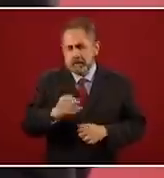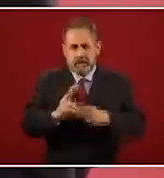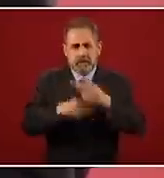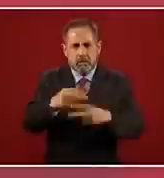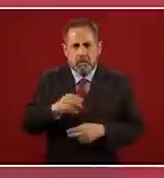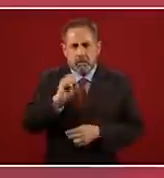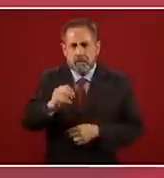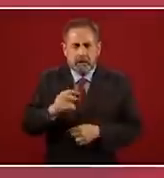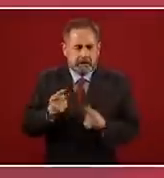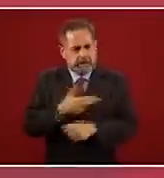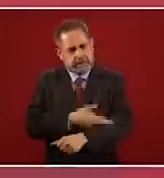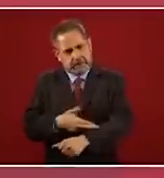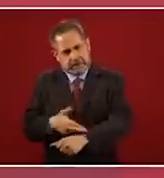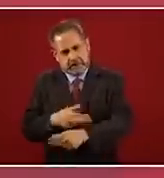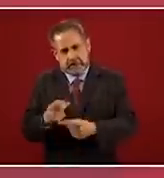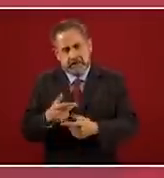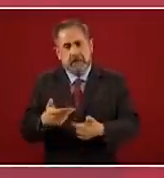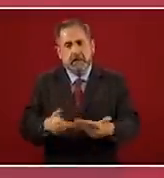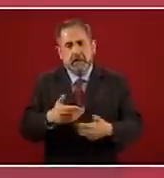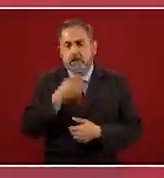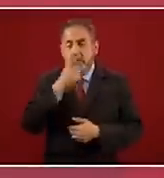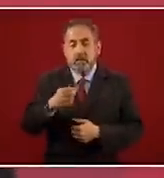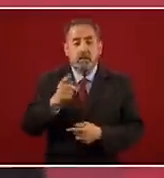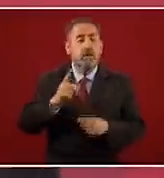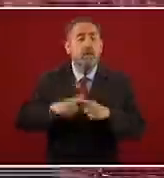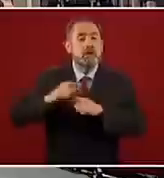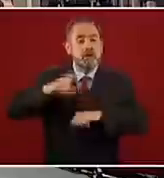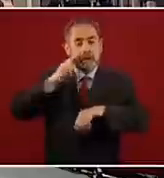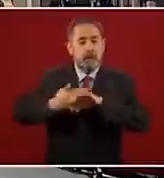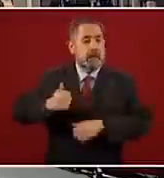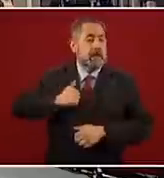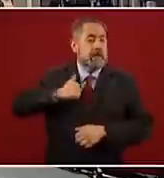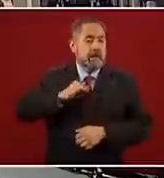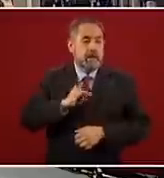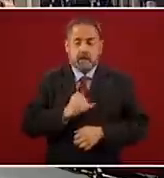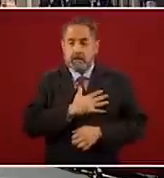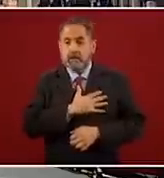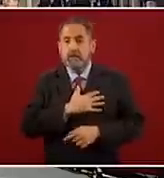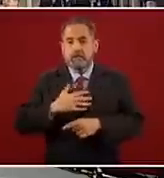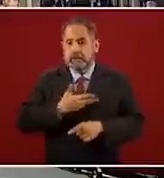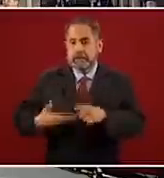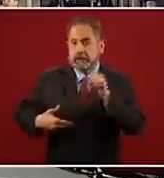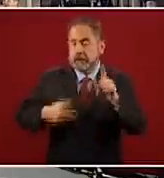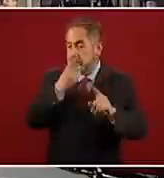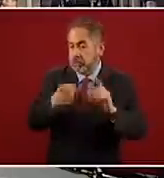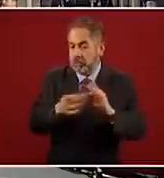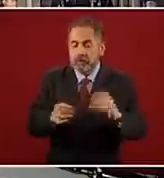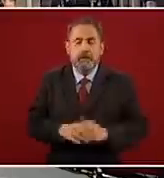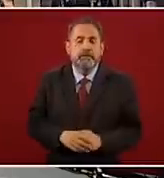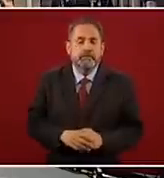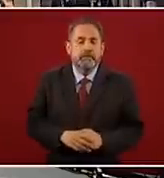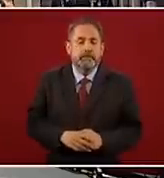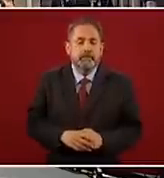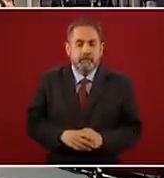a apresurar el procedimiento, lo dijo el primer ministro, esto va a ayudar mucho y